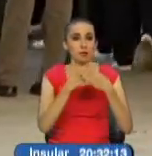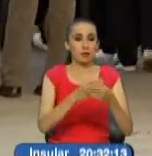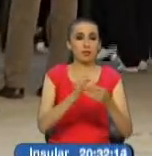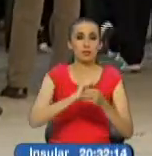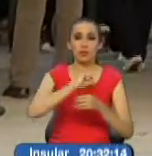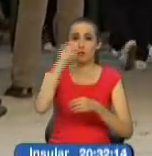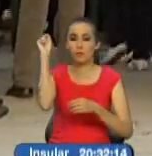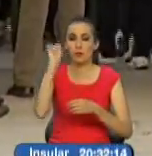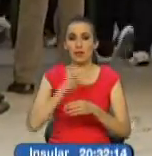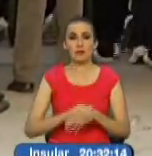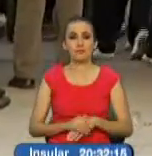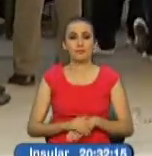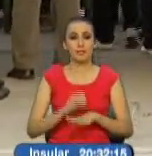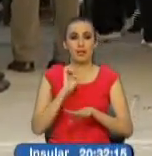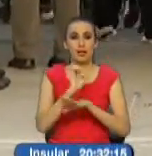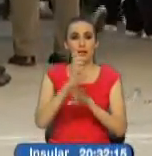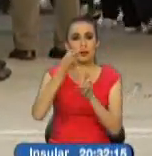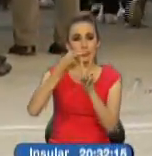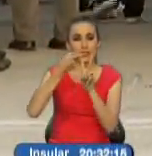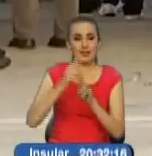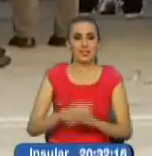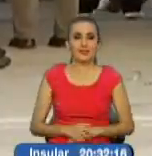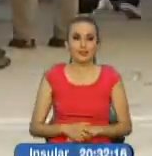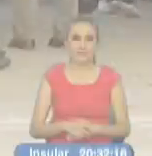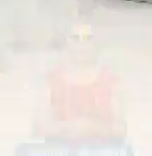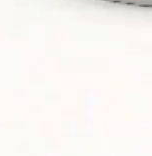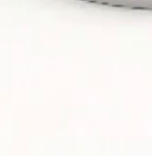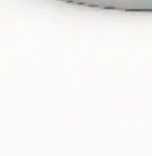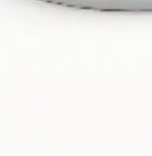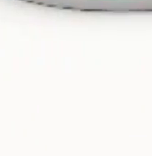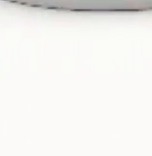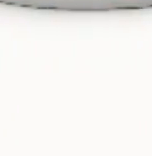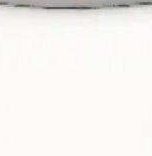de derecho. Guadalupe Ayoví, Ecuador TV.